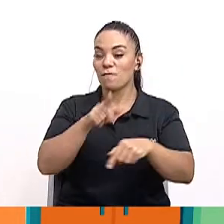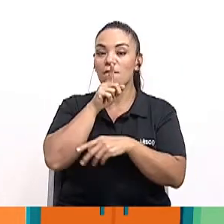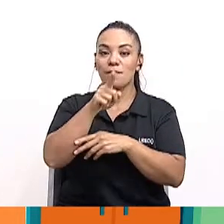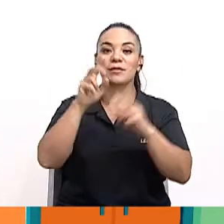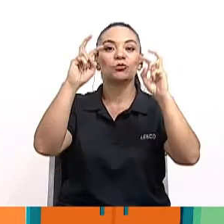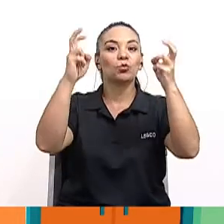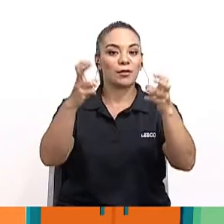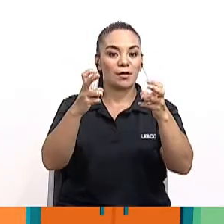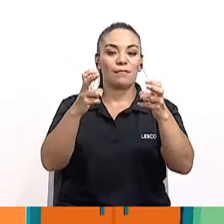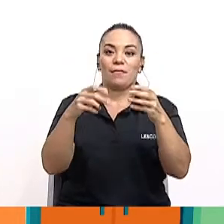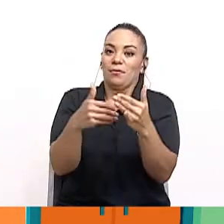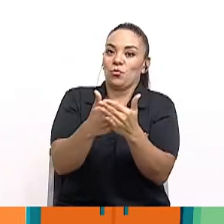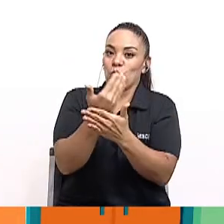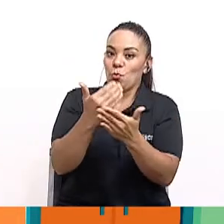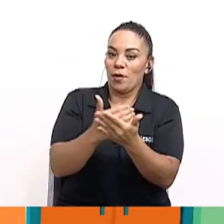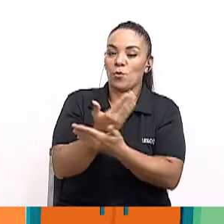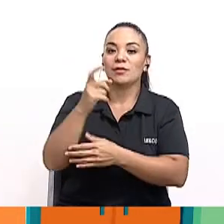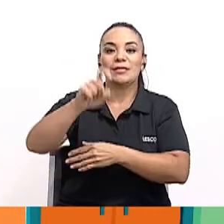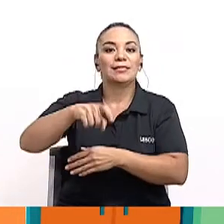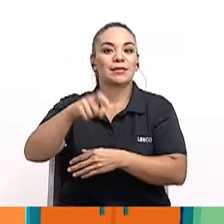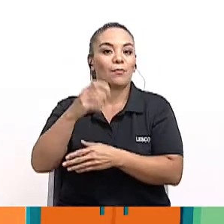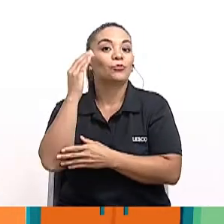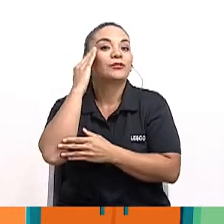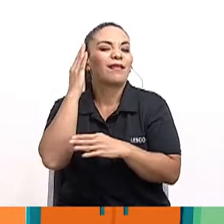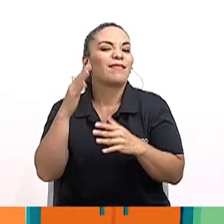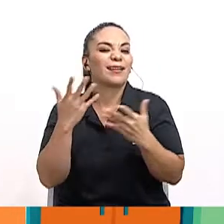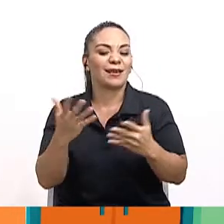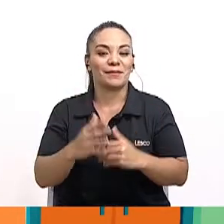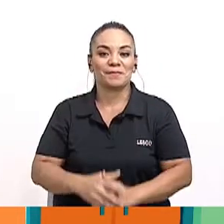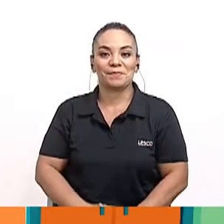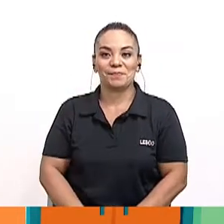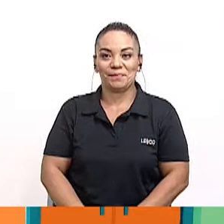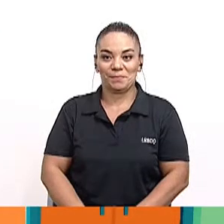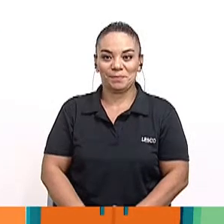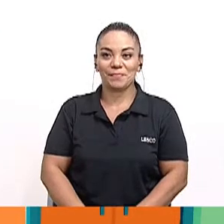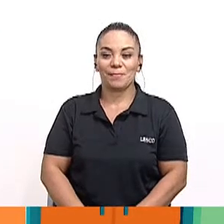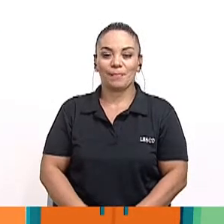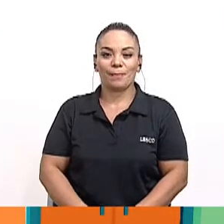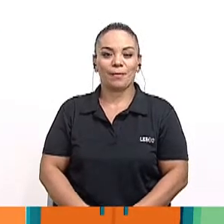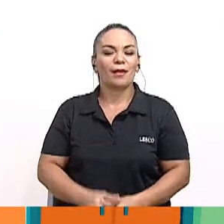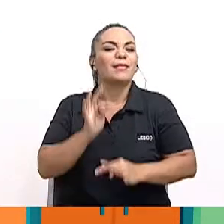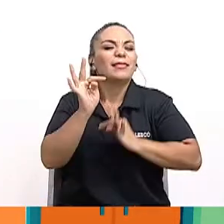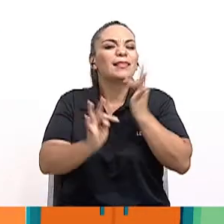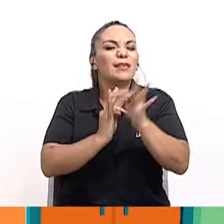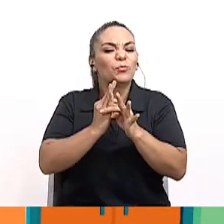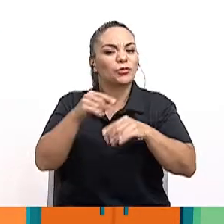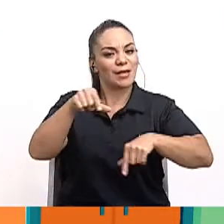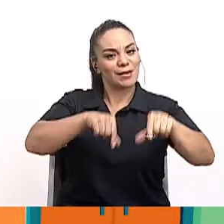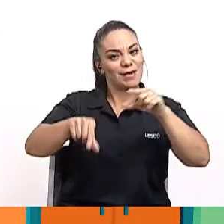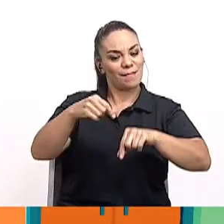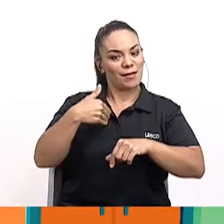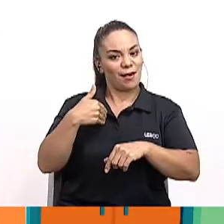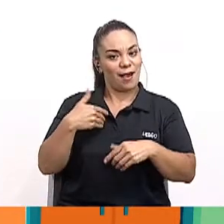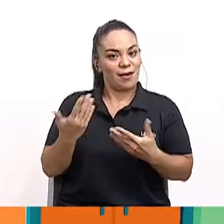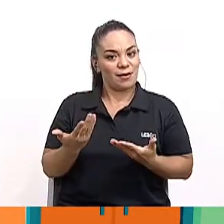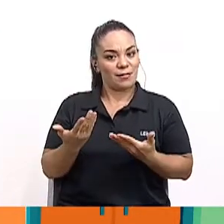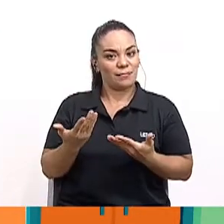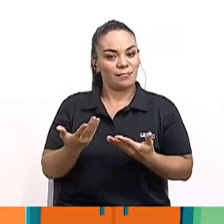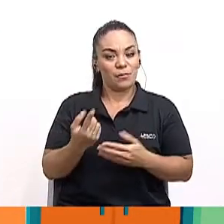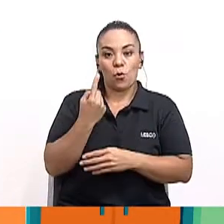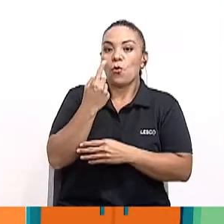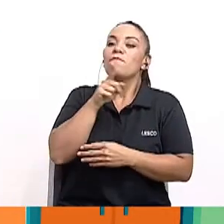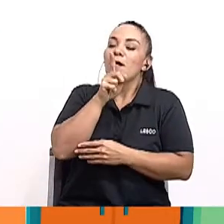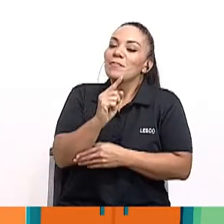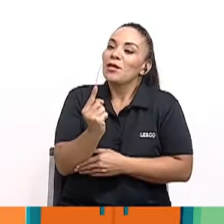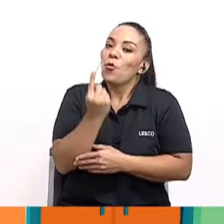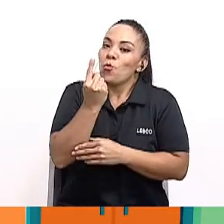tema totalmente nuevo, vamos a necesitar saber lo siguiente. ¿Cuáles son los tipos de química que hay? En realidad es una sola química,